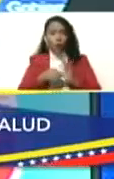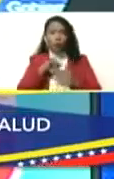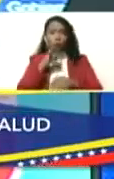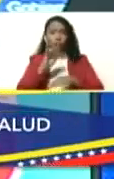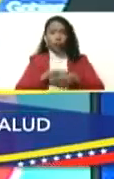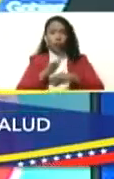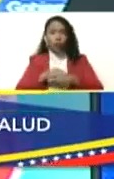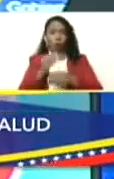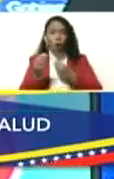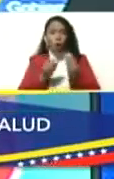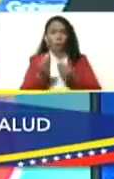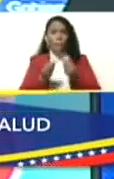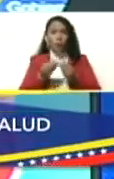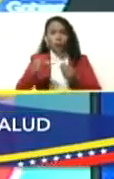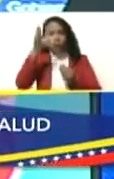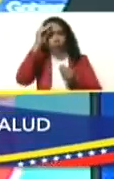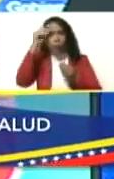como